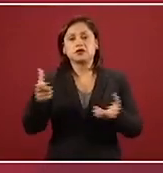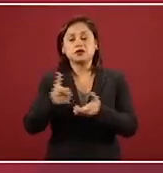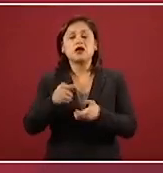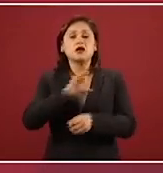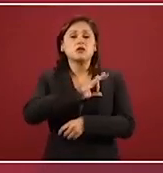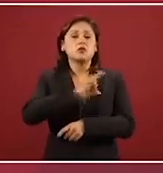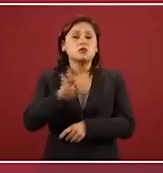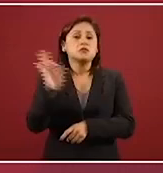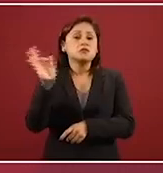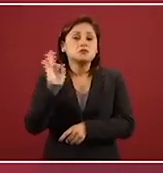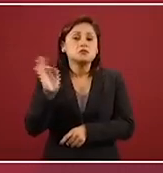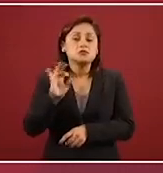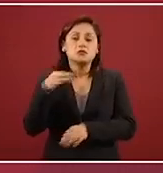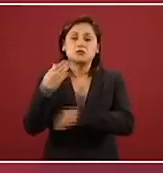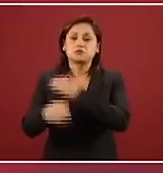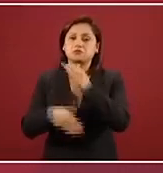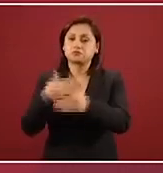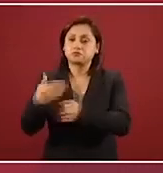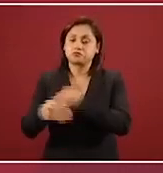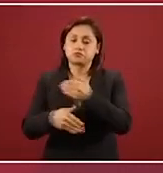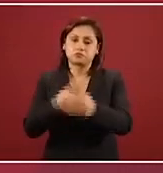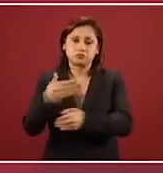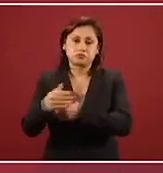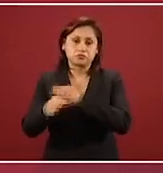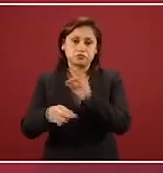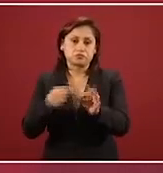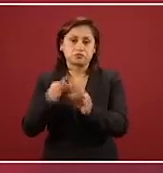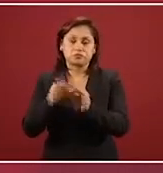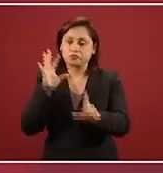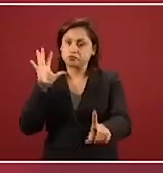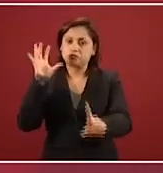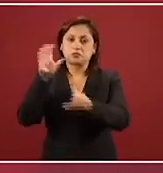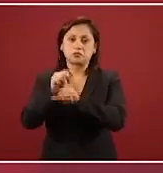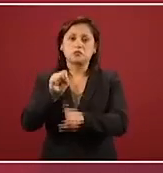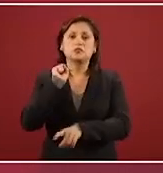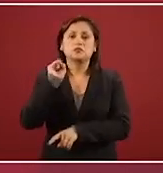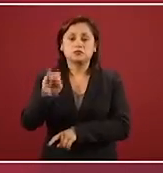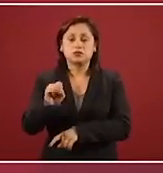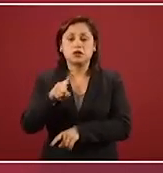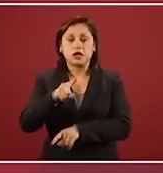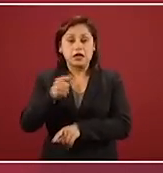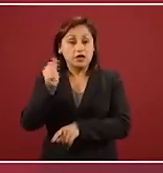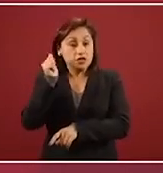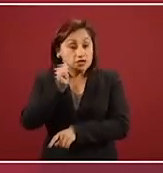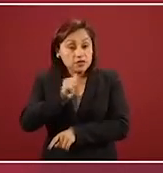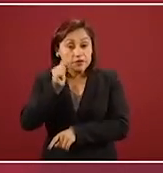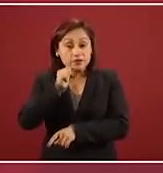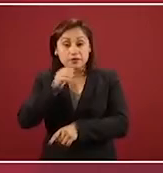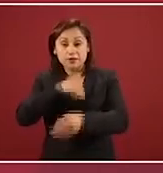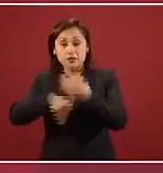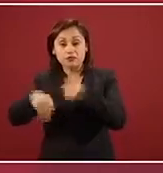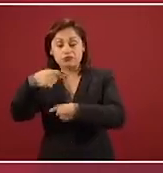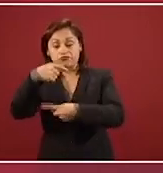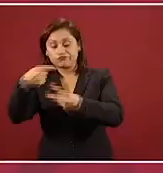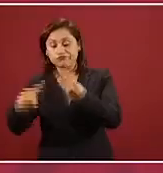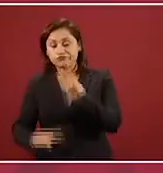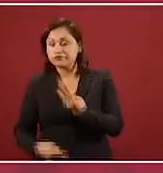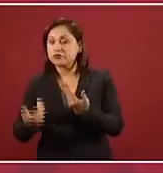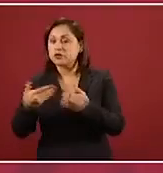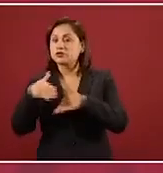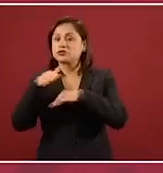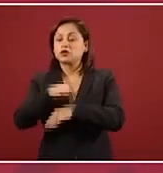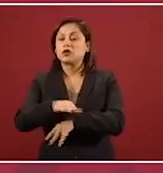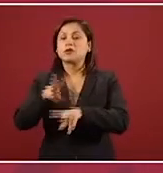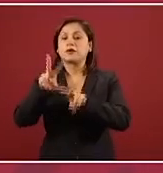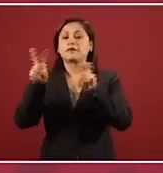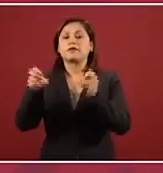administración, como lo hemos hecho, basada en la austeridad. Decirles, el presidente, que desde que llegamos nos comprometimos a reducir 2,000 millones de